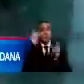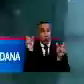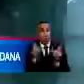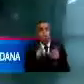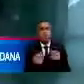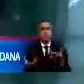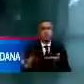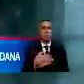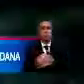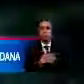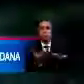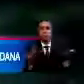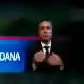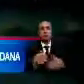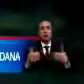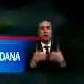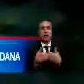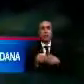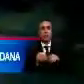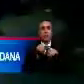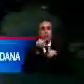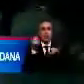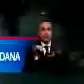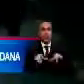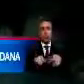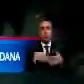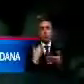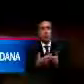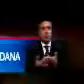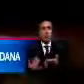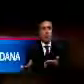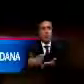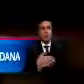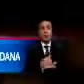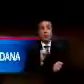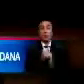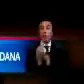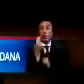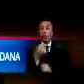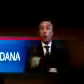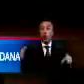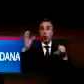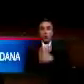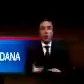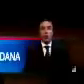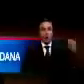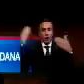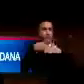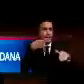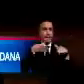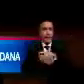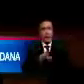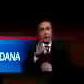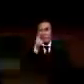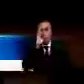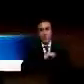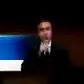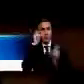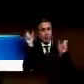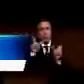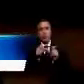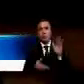fiscales se llevaron incautados equipos informáticos y documentos. Pasada la medianoche terminó el allanamiento. Policía y